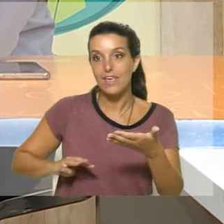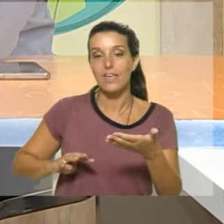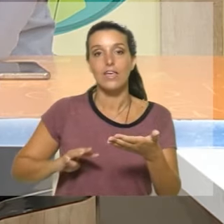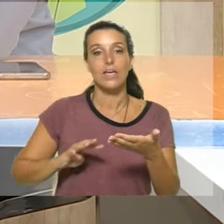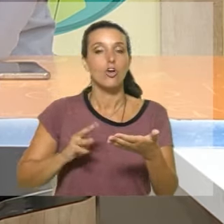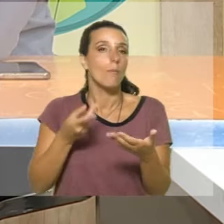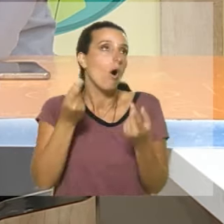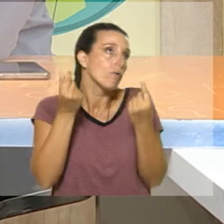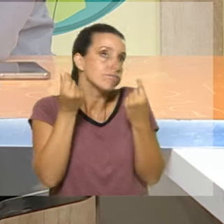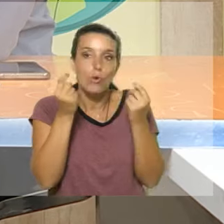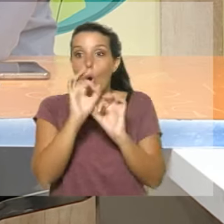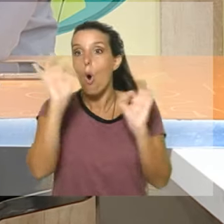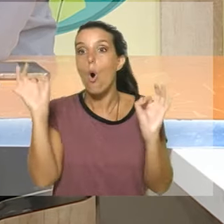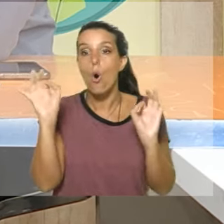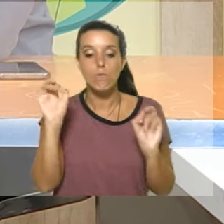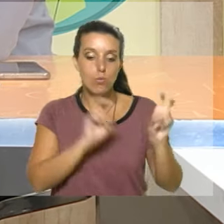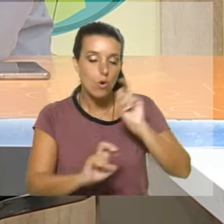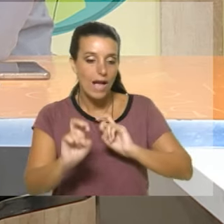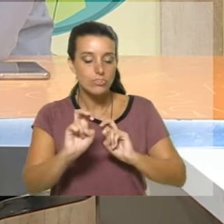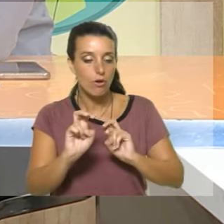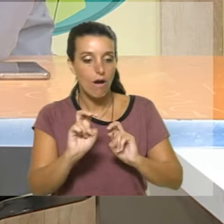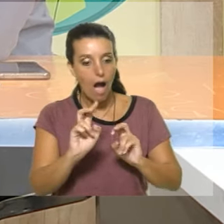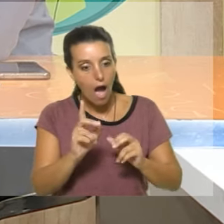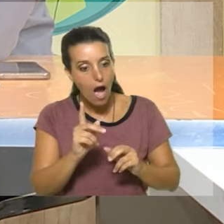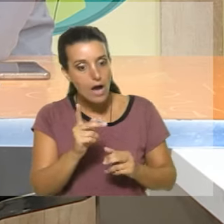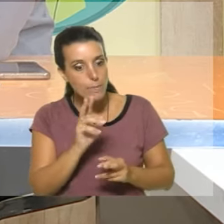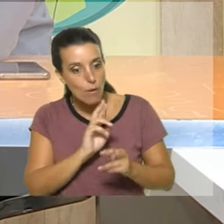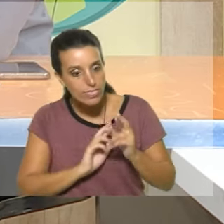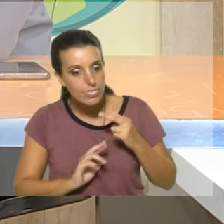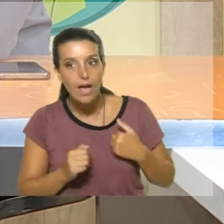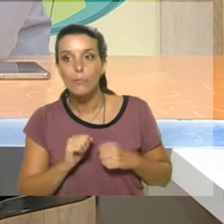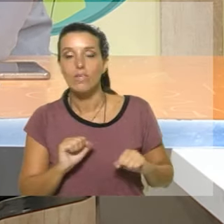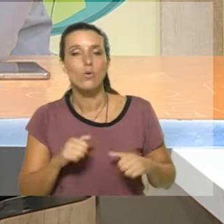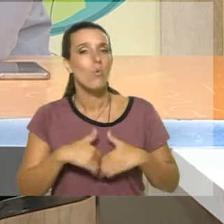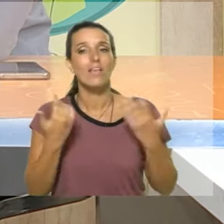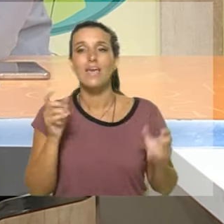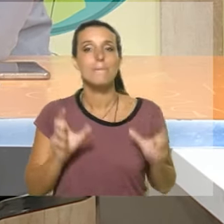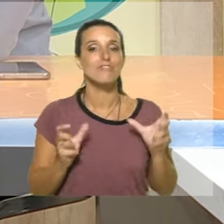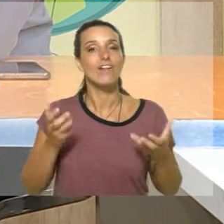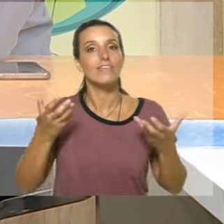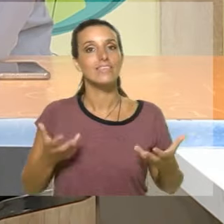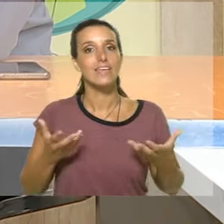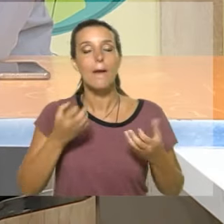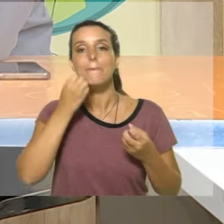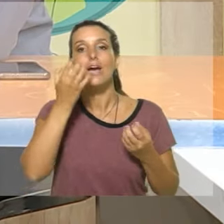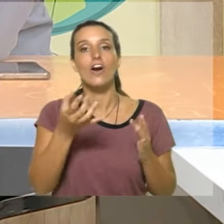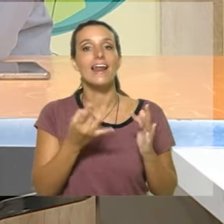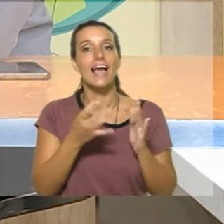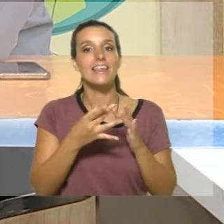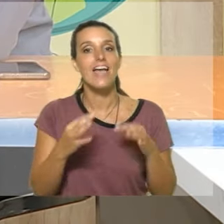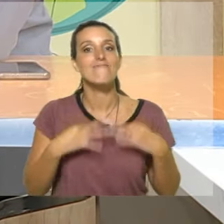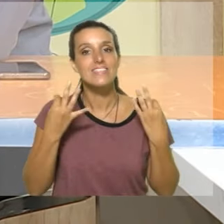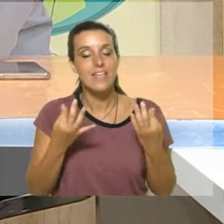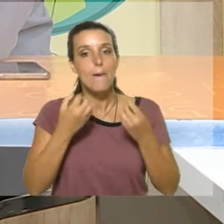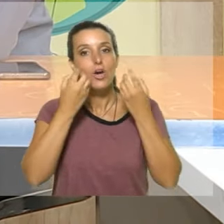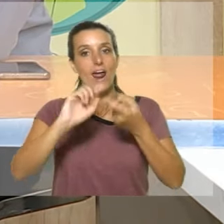puro entretenimiento o buscando respuestas y para cualquier persona que quiera mejorar su calidad de vida en lo que tiene